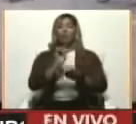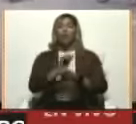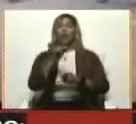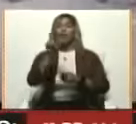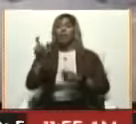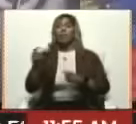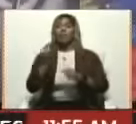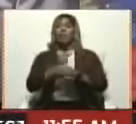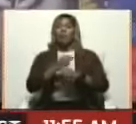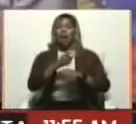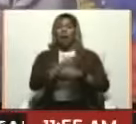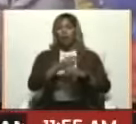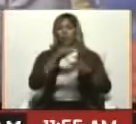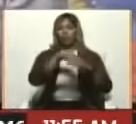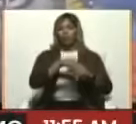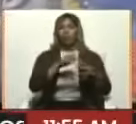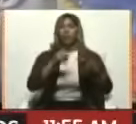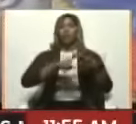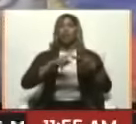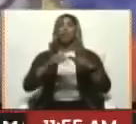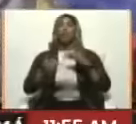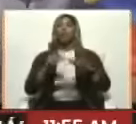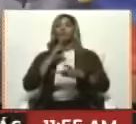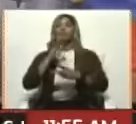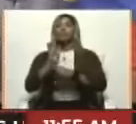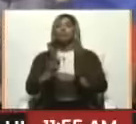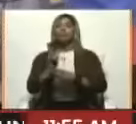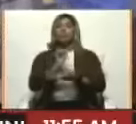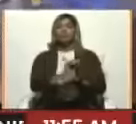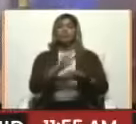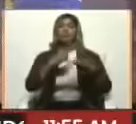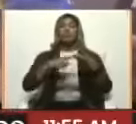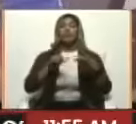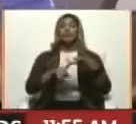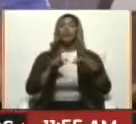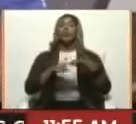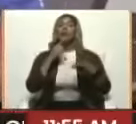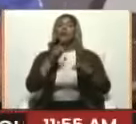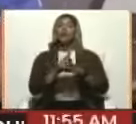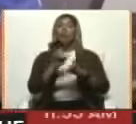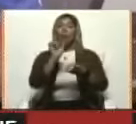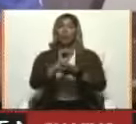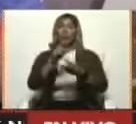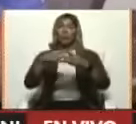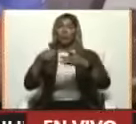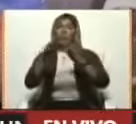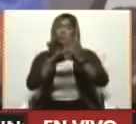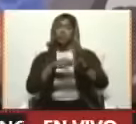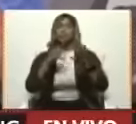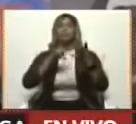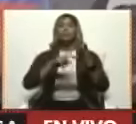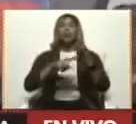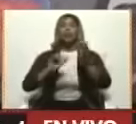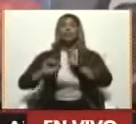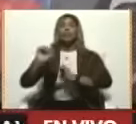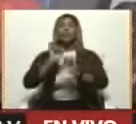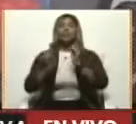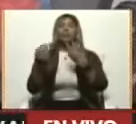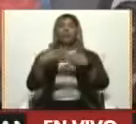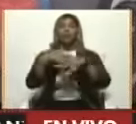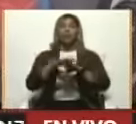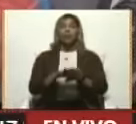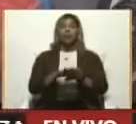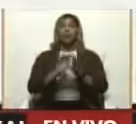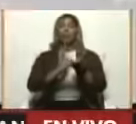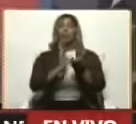Públicos, Dirección de Ejecución de Sentencia Penal, Dirección de Régimen Penitenciario y Dirección de Defensa Integral